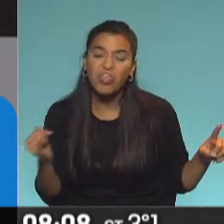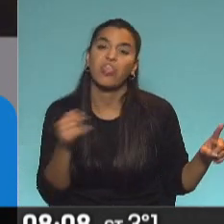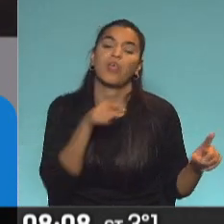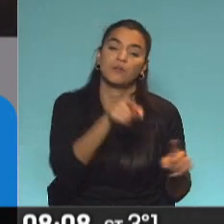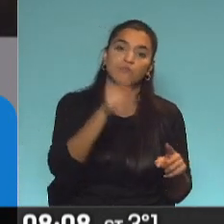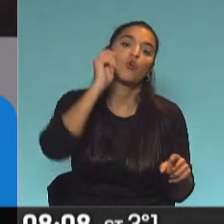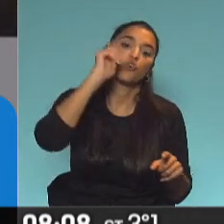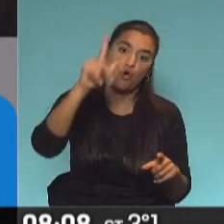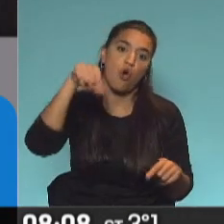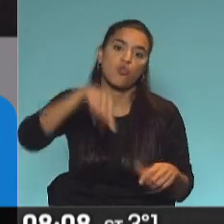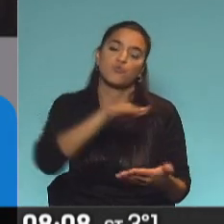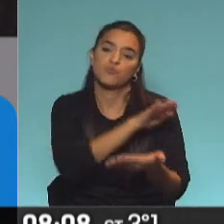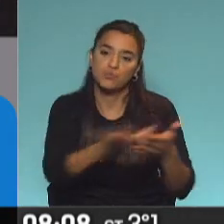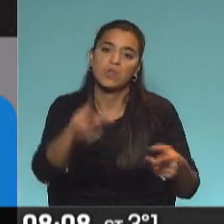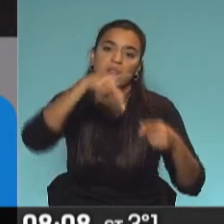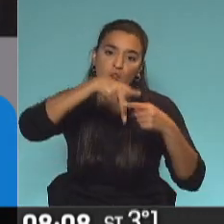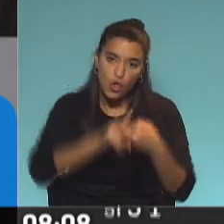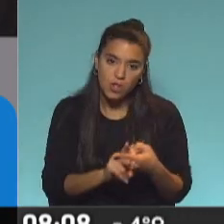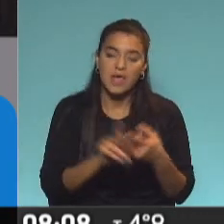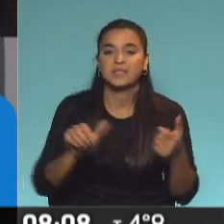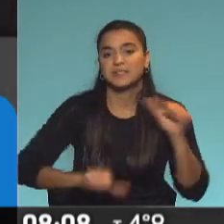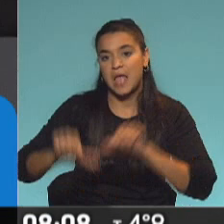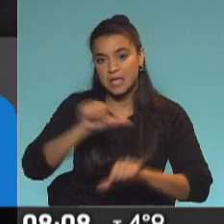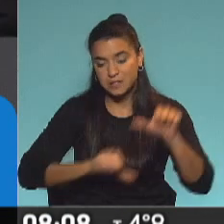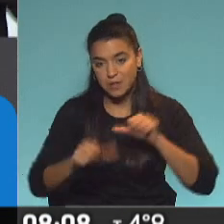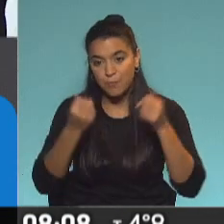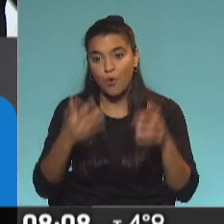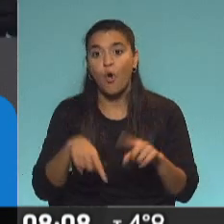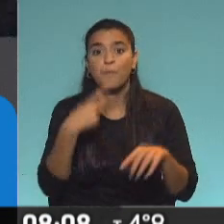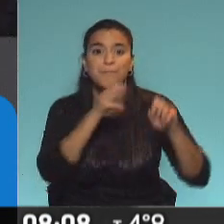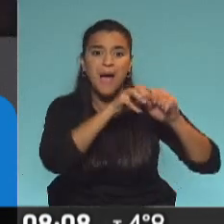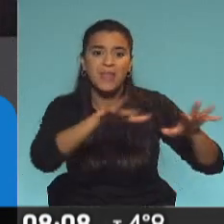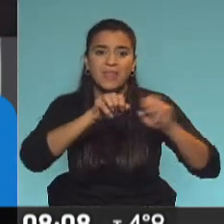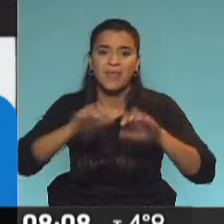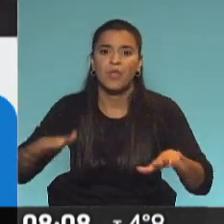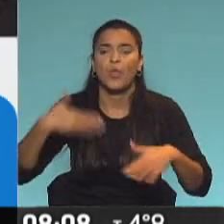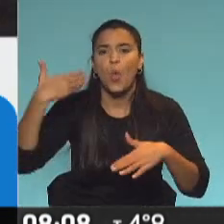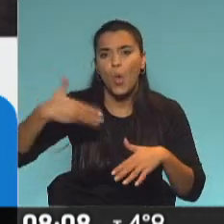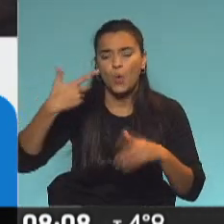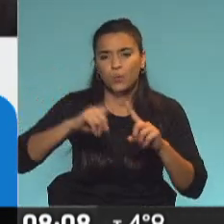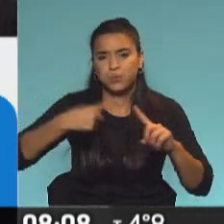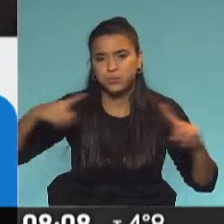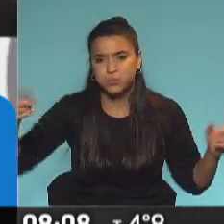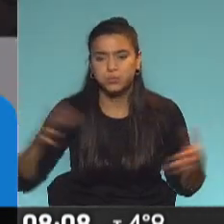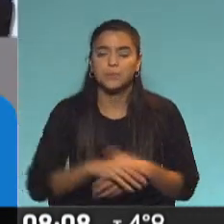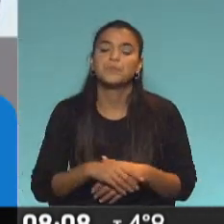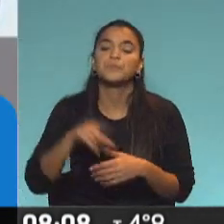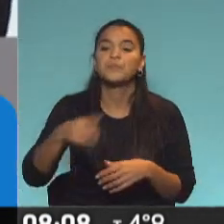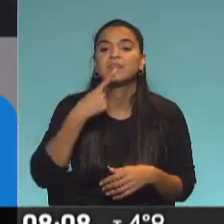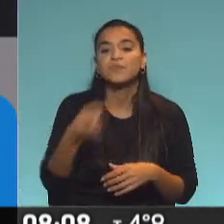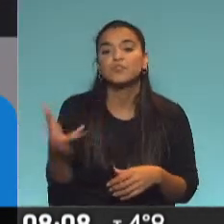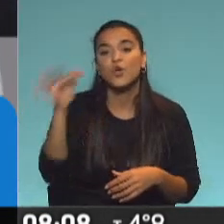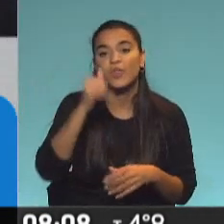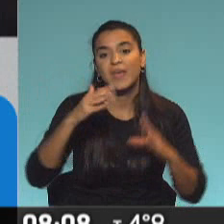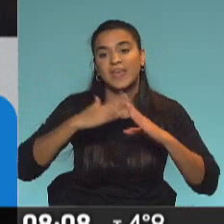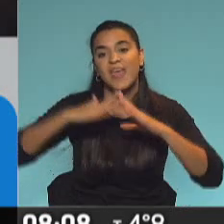logro de la innovación, de la tecnología y de la ciencia, porque otras pandemias han durado décadas. Doctor, decimos todos los días